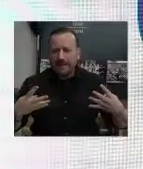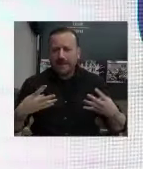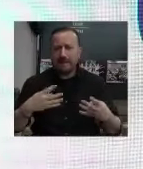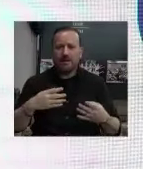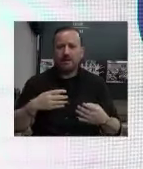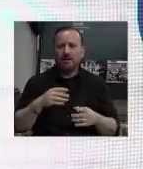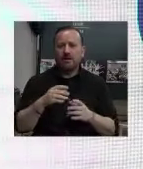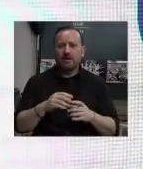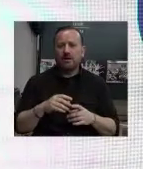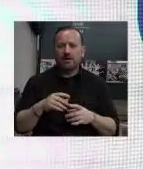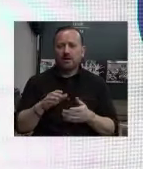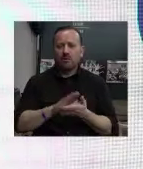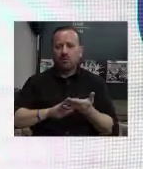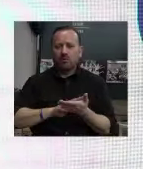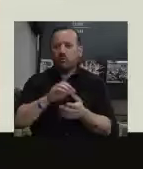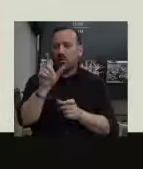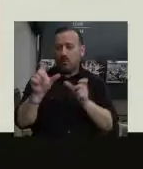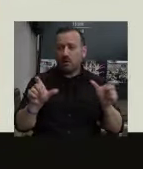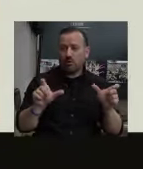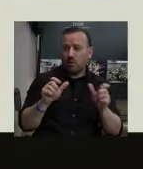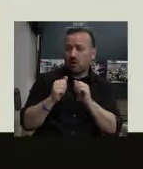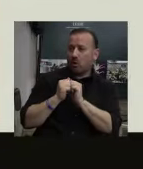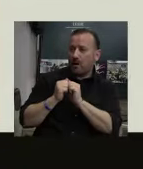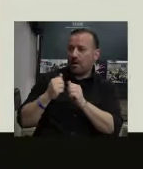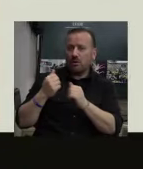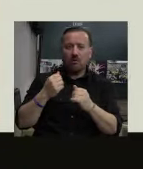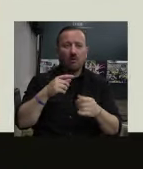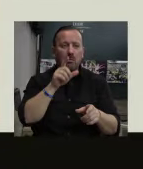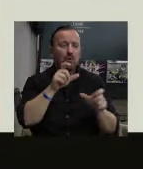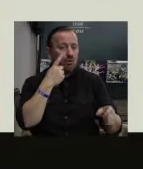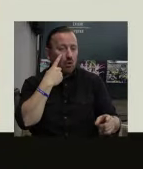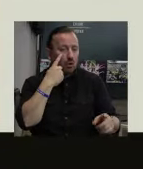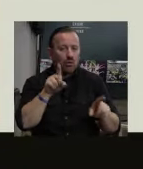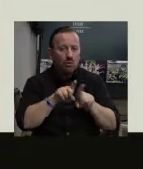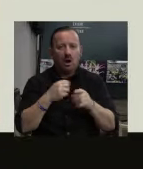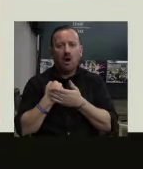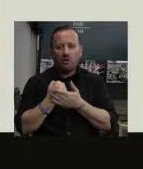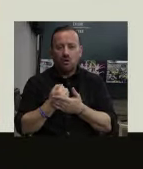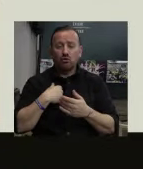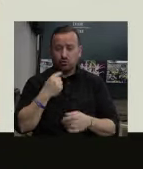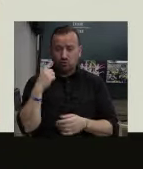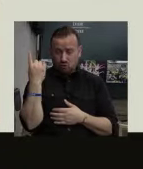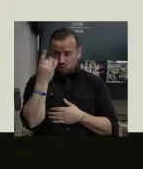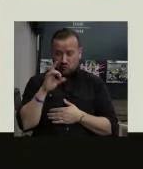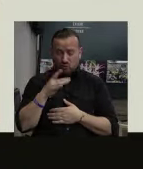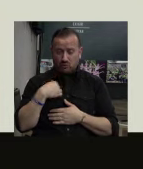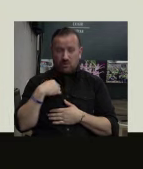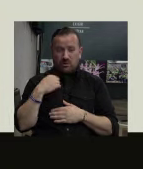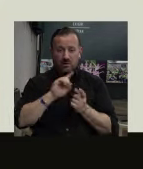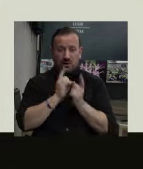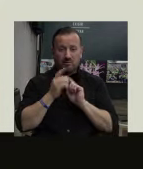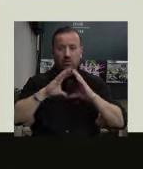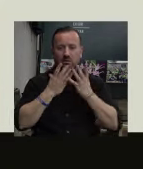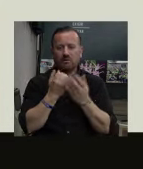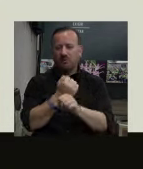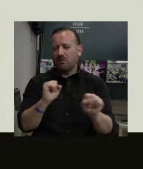redes nadie Innova socialmente solito Uy Es que yo voy a cambiar el mundo Sorry lo